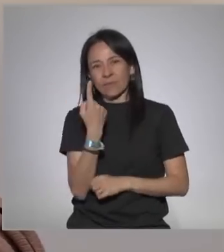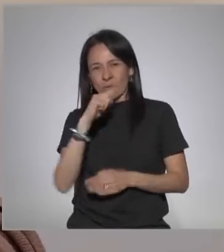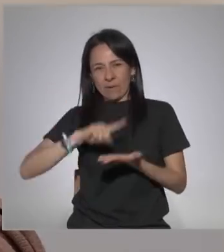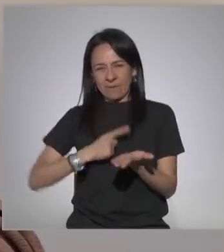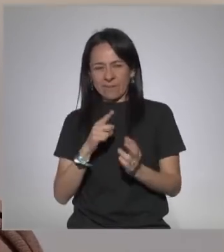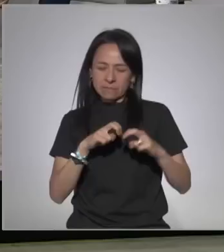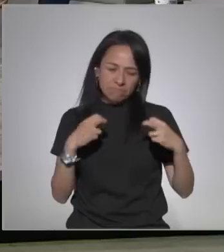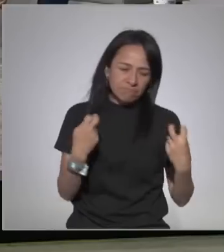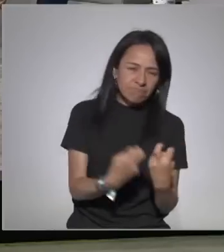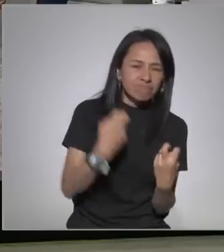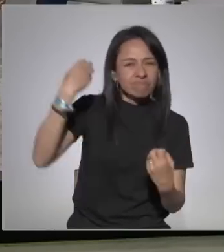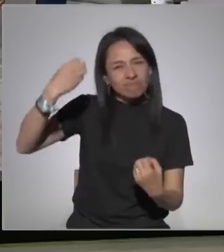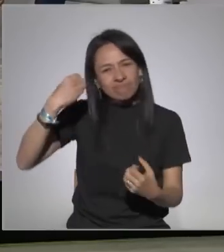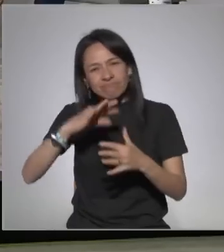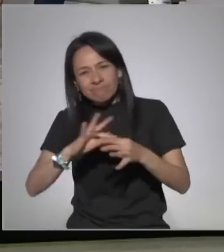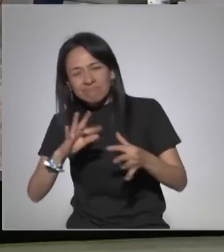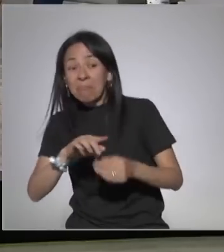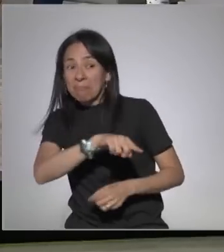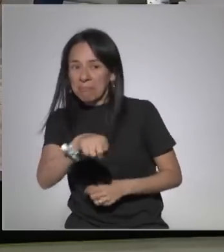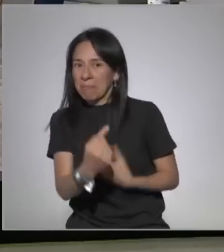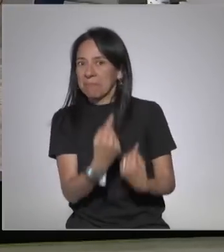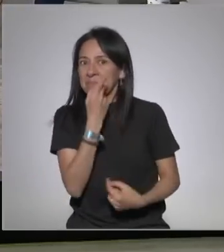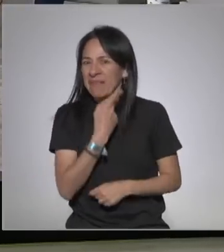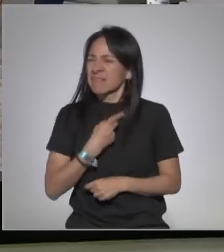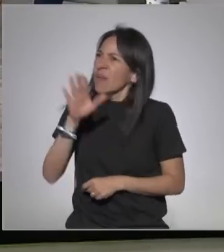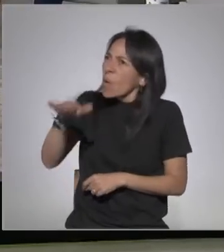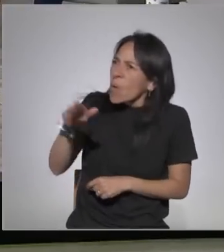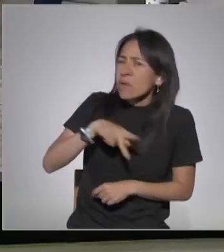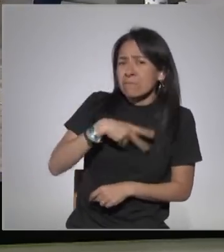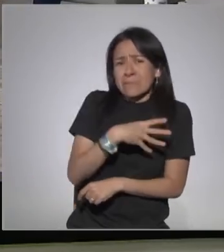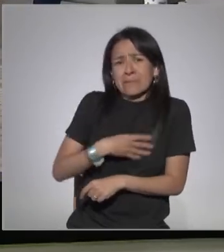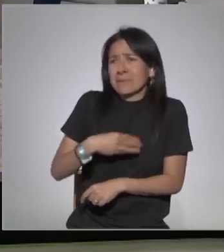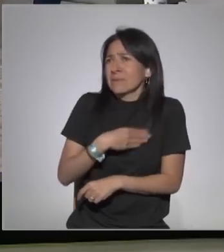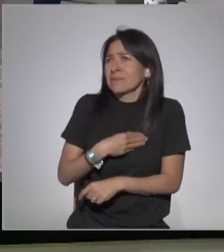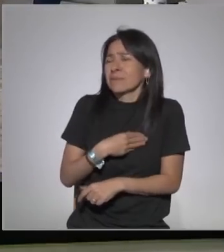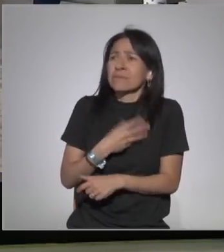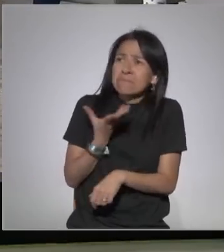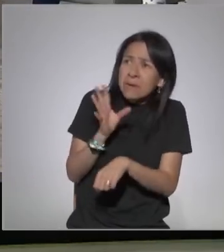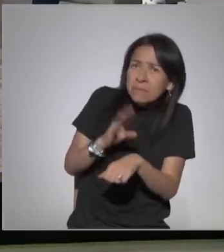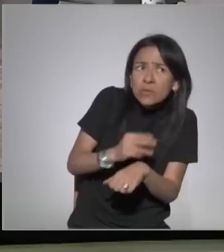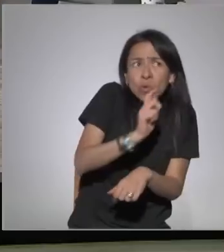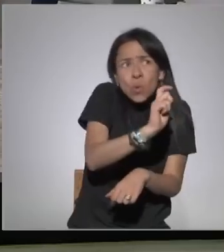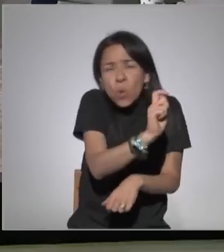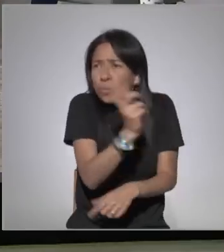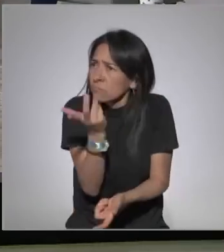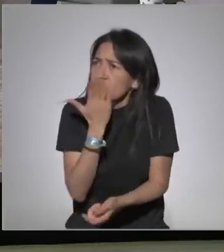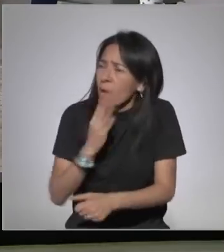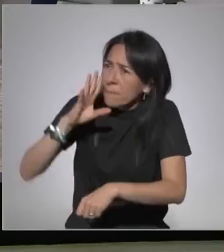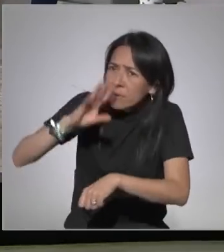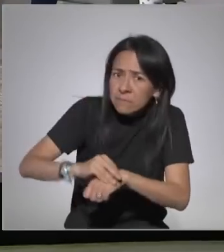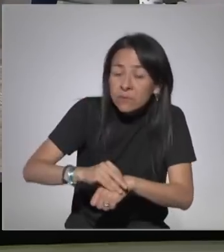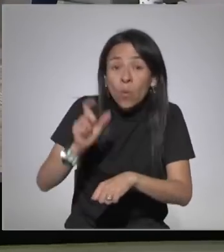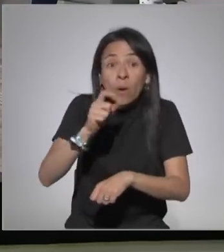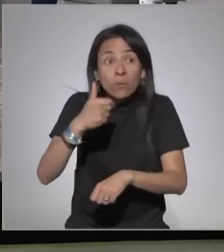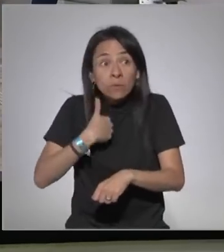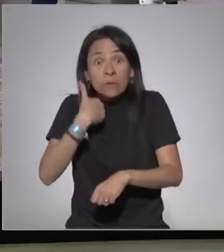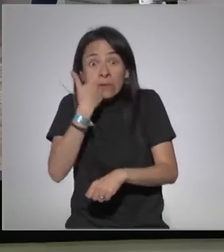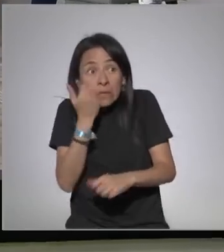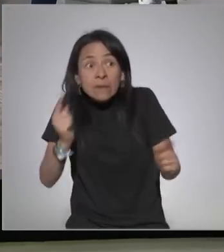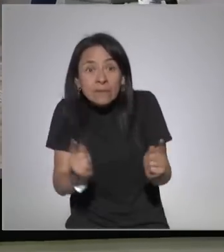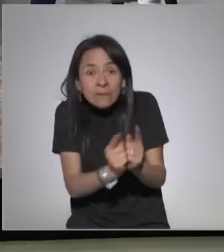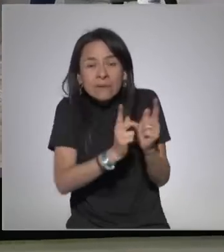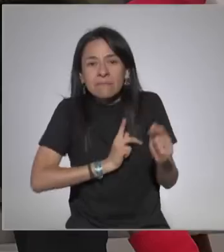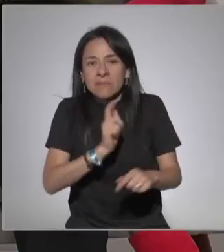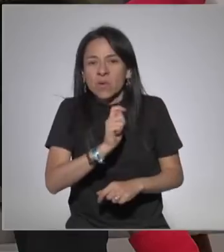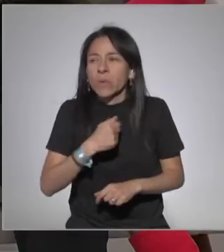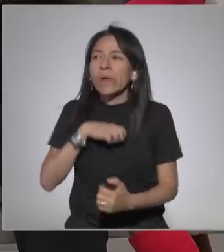decía, oye, es que mis hijos no me dejan tener novio. Y entonces, para ver a mi novio, les tengo que decir que voy al